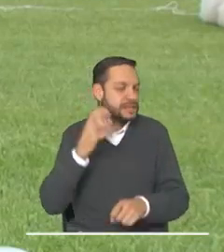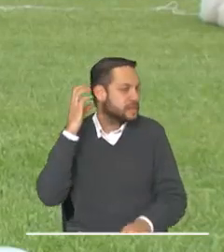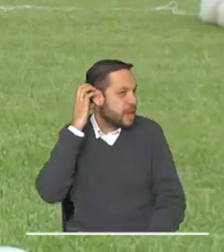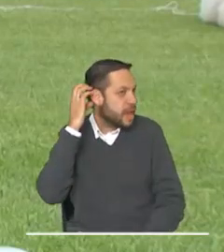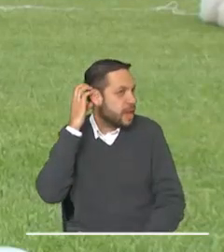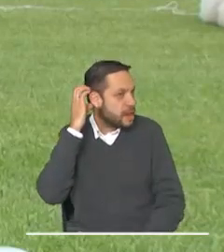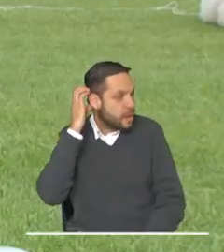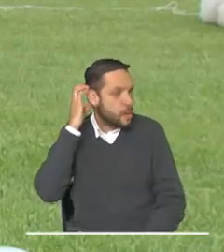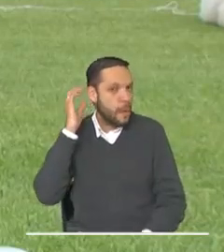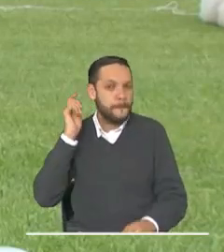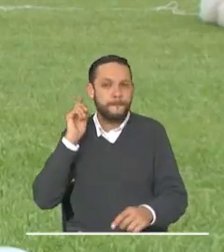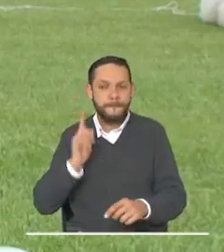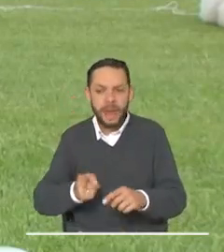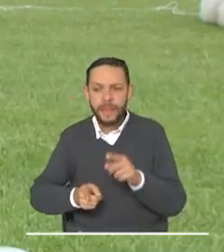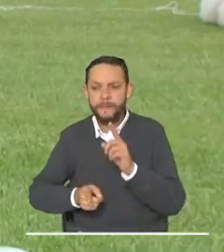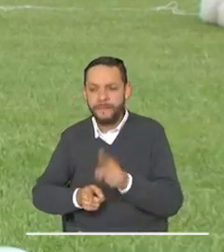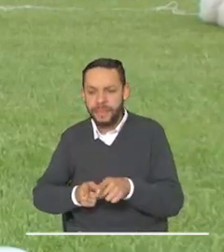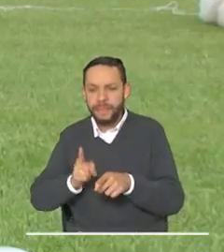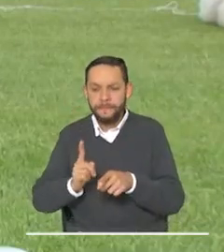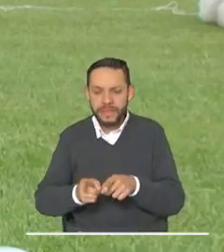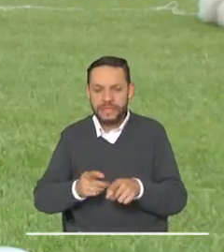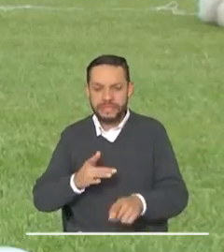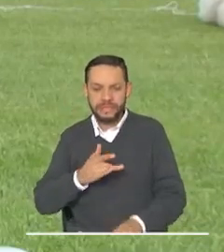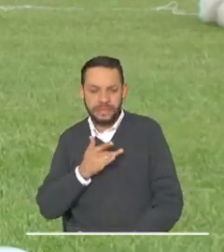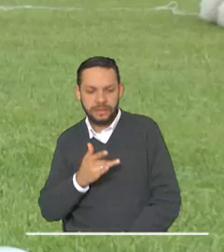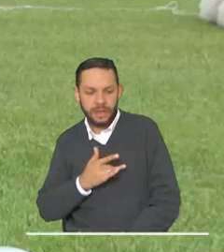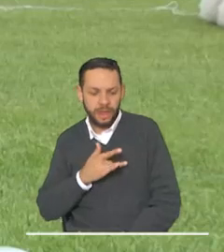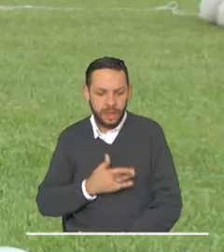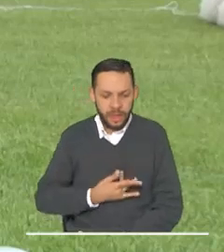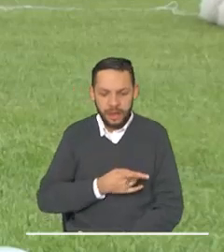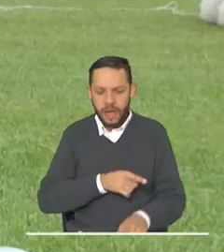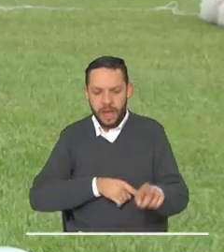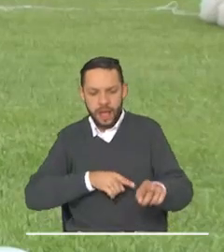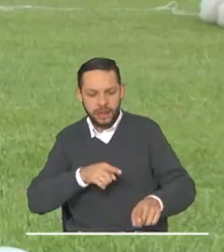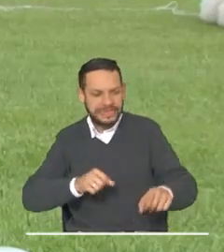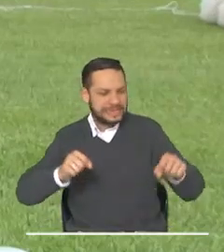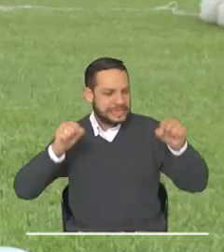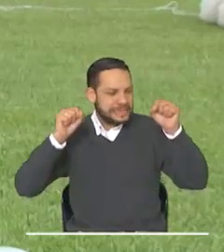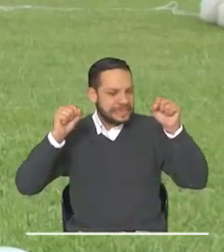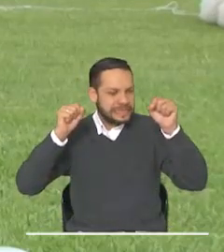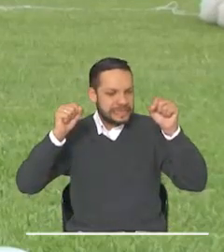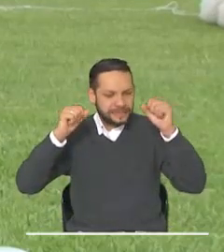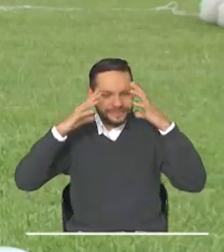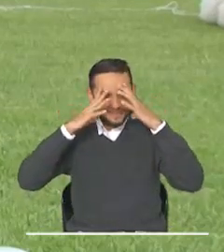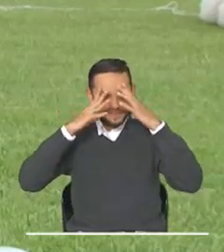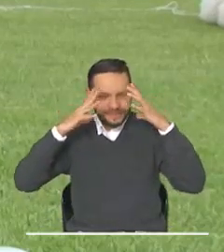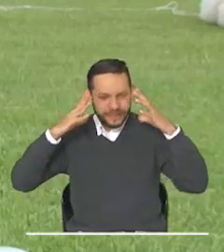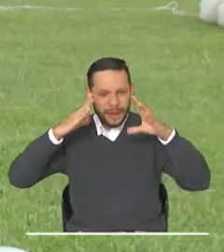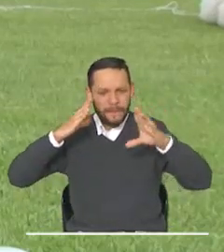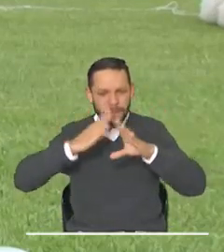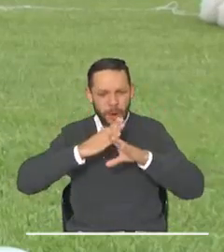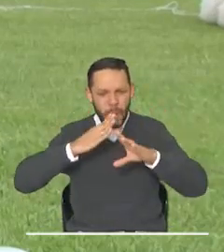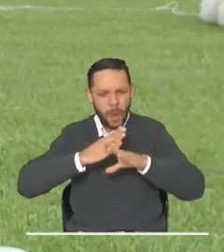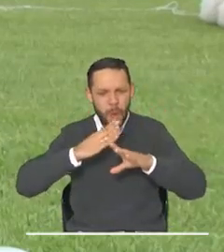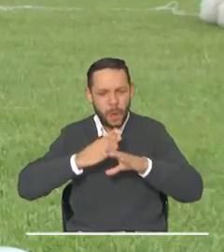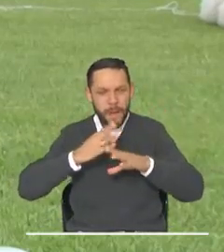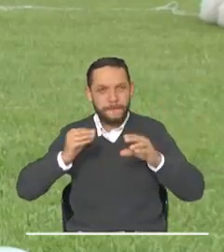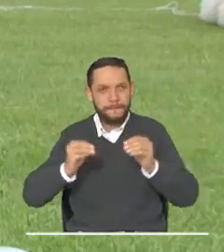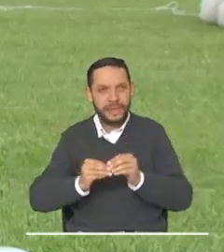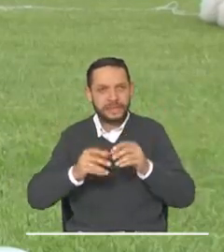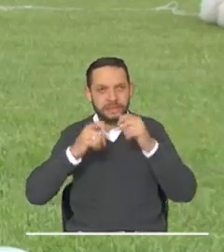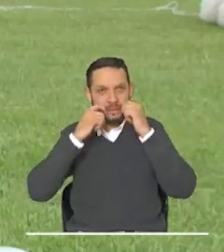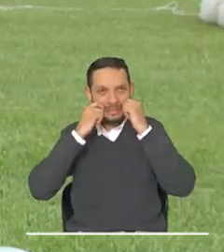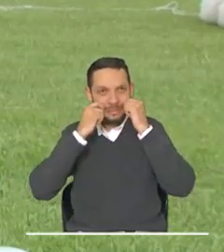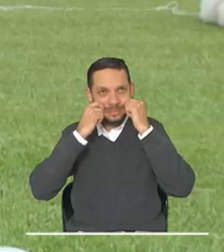Y aunque empiezo a tener los síntomas físicos del pánico también Reconozco que físicamente mi cuerpo me está hablando